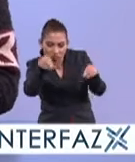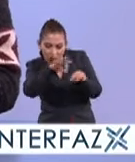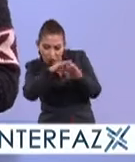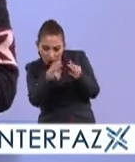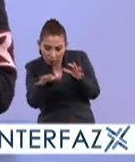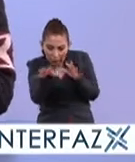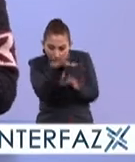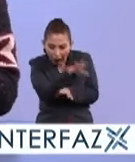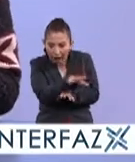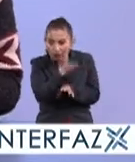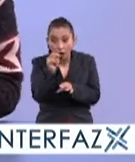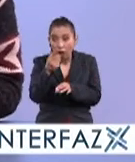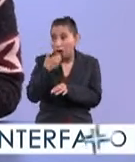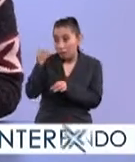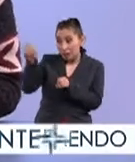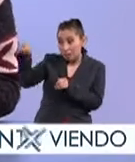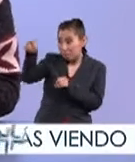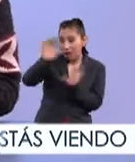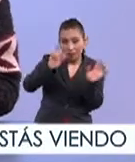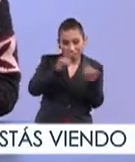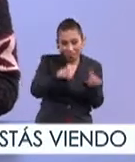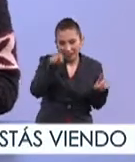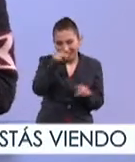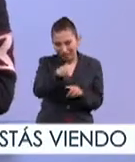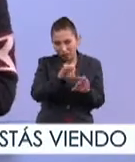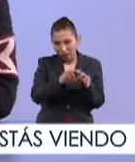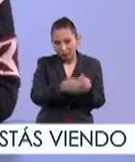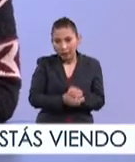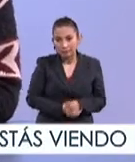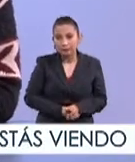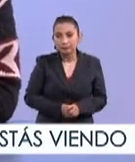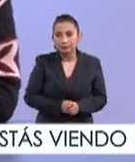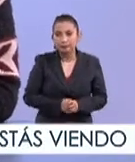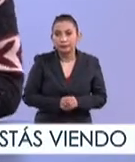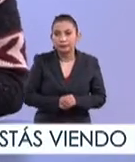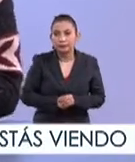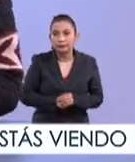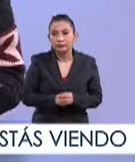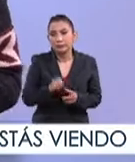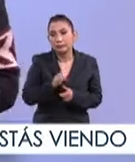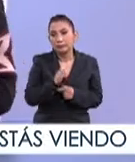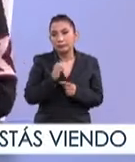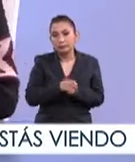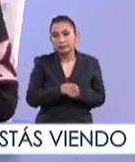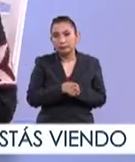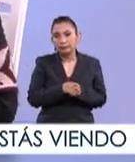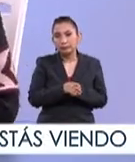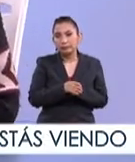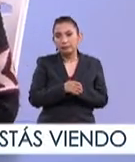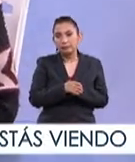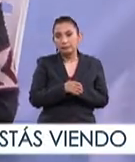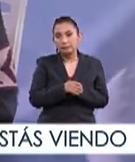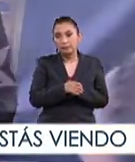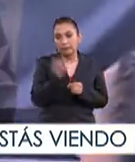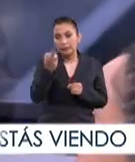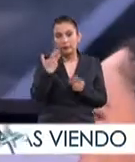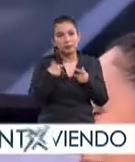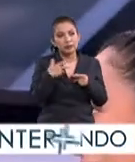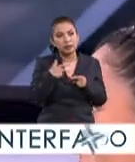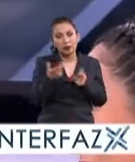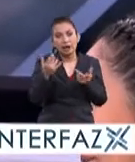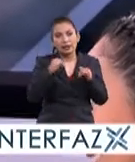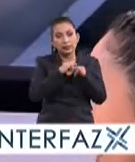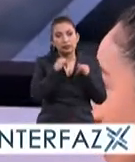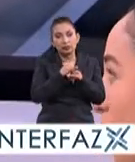formato que no es el habitual, digamos, ¿no? Claro. Entonces, pues bueno, estas son las personas y